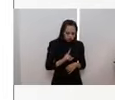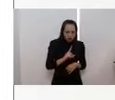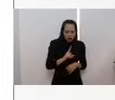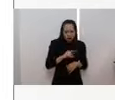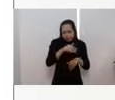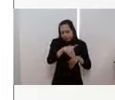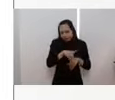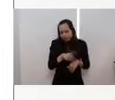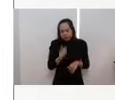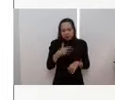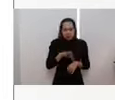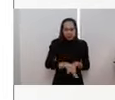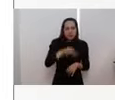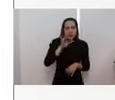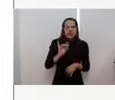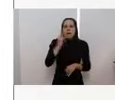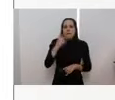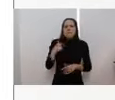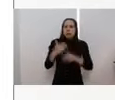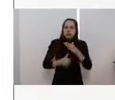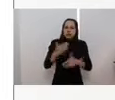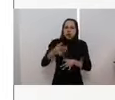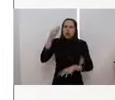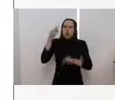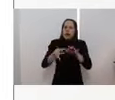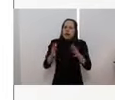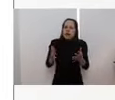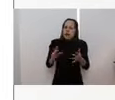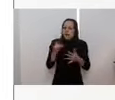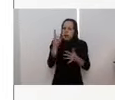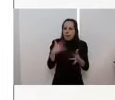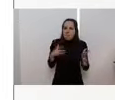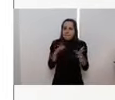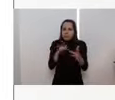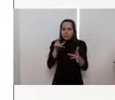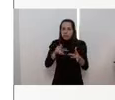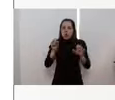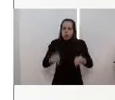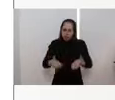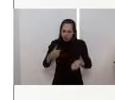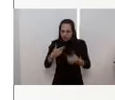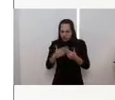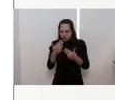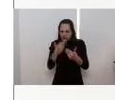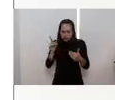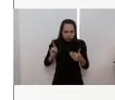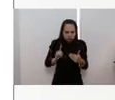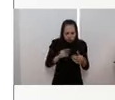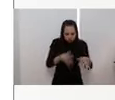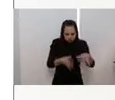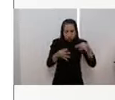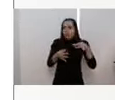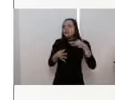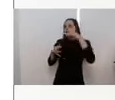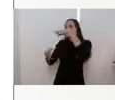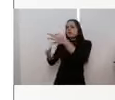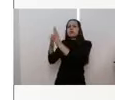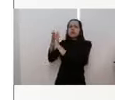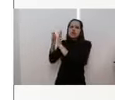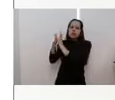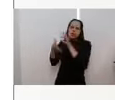parte de algún usuario para algún procedimiento jurídico que corresponda tener la oportunidad de entregar esta información de forma